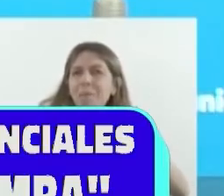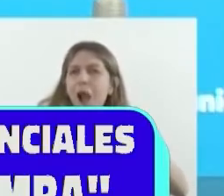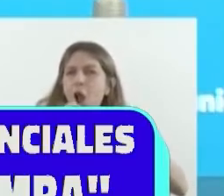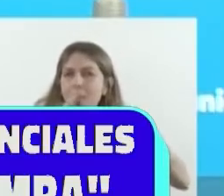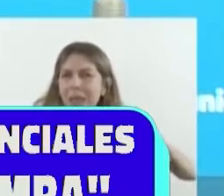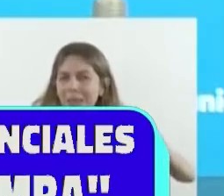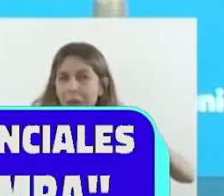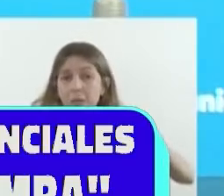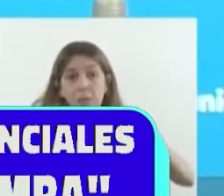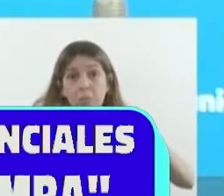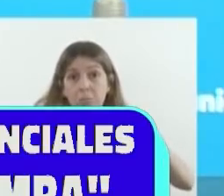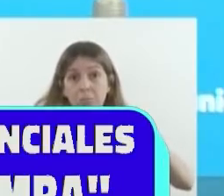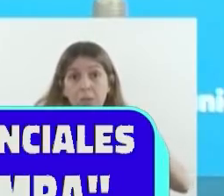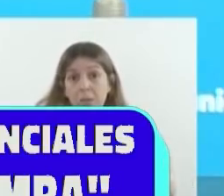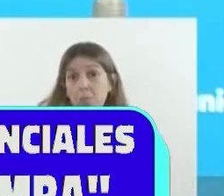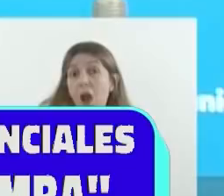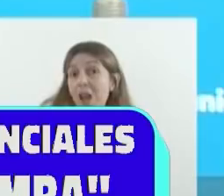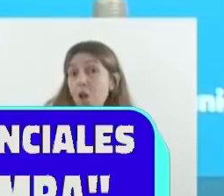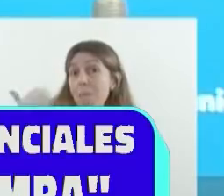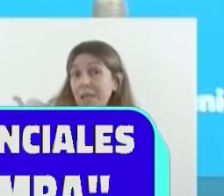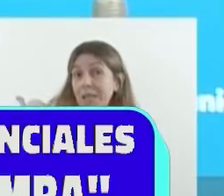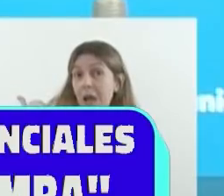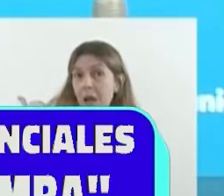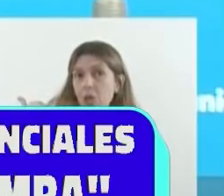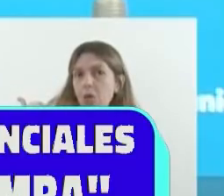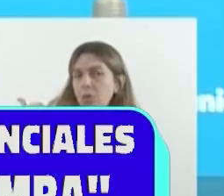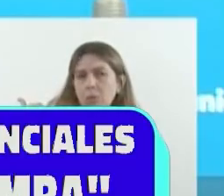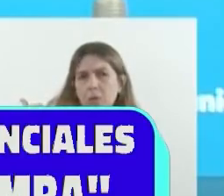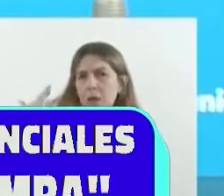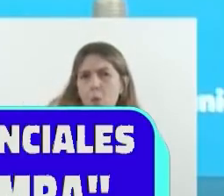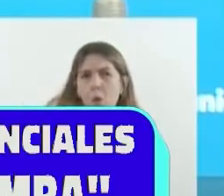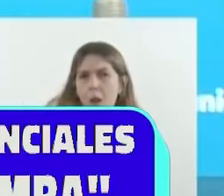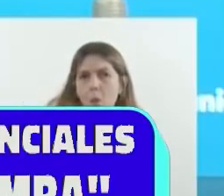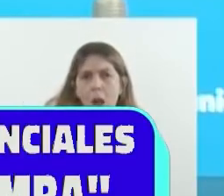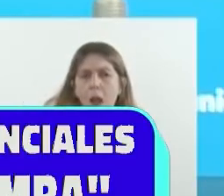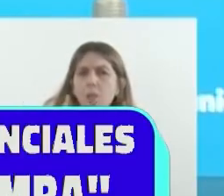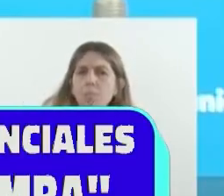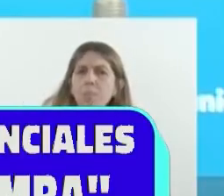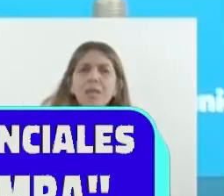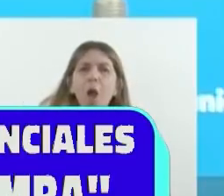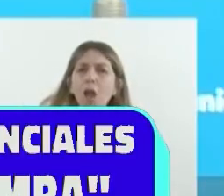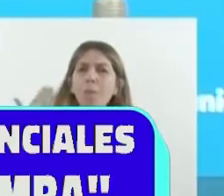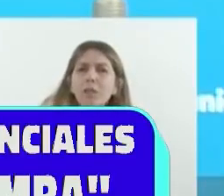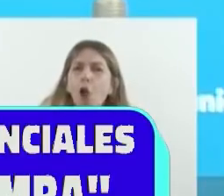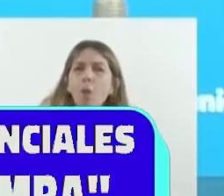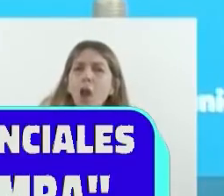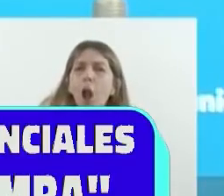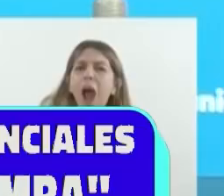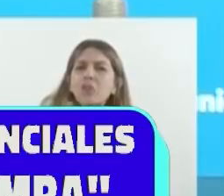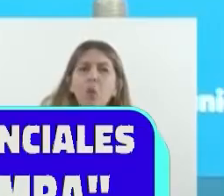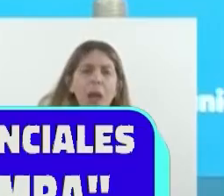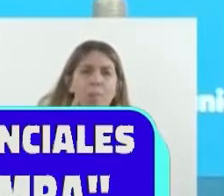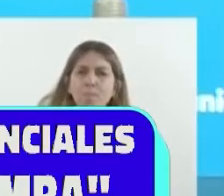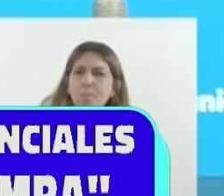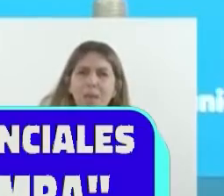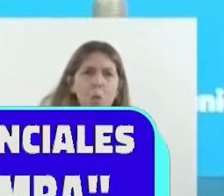La gastronomía, como pasó el año pasado, va a ser auxiliada del mismo modo que fue el año pasado. Pero